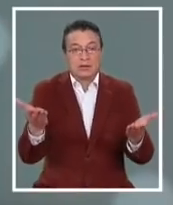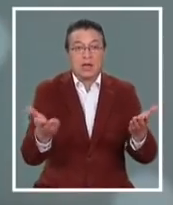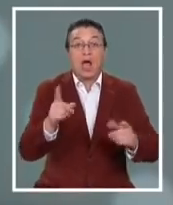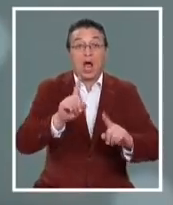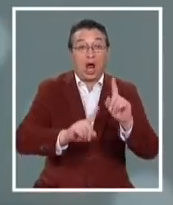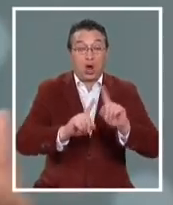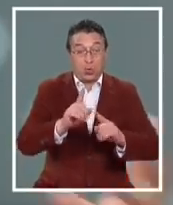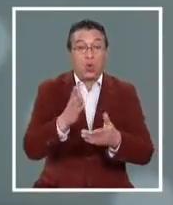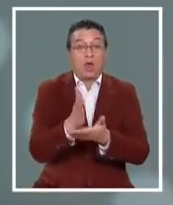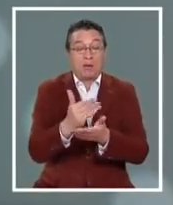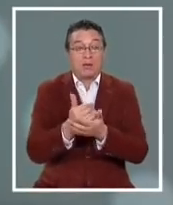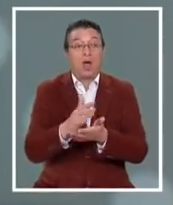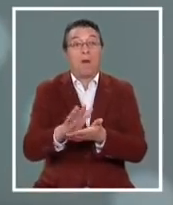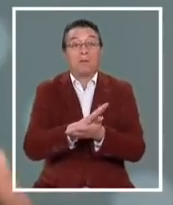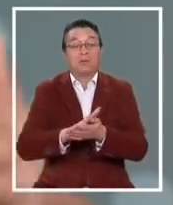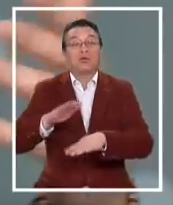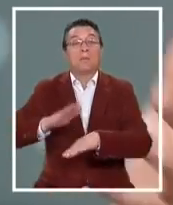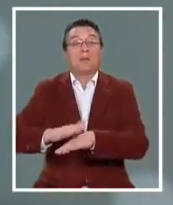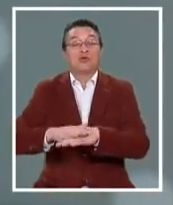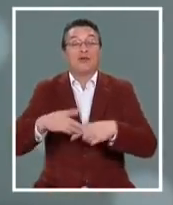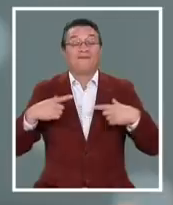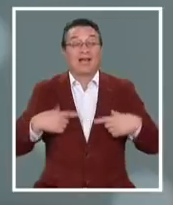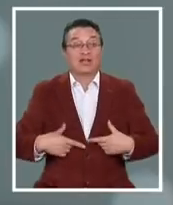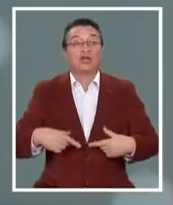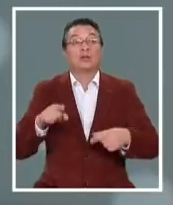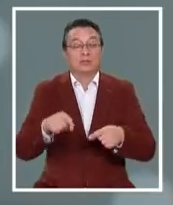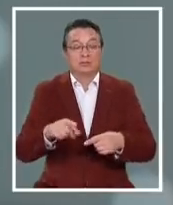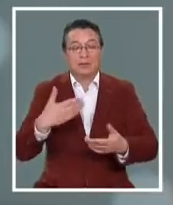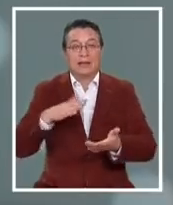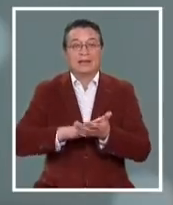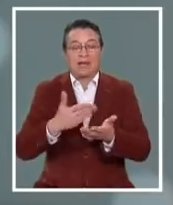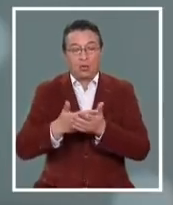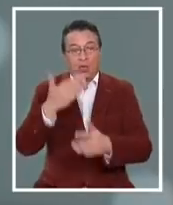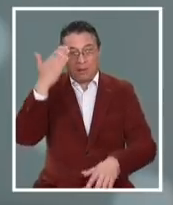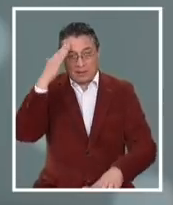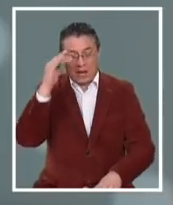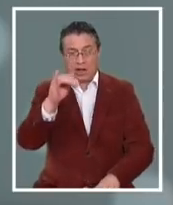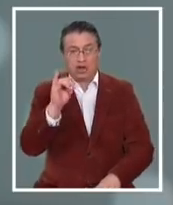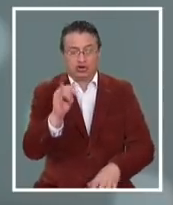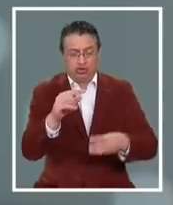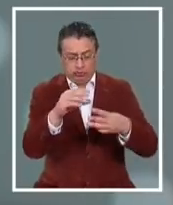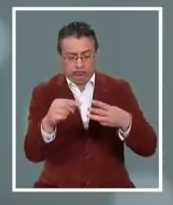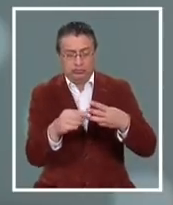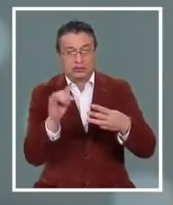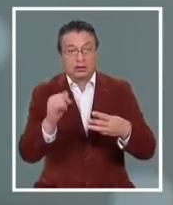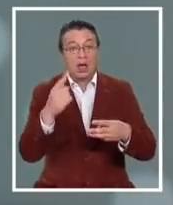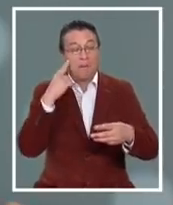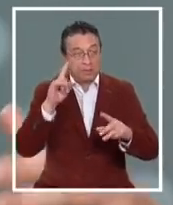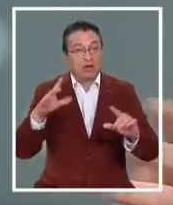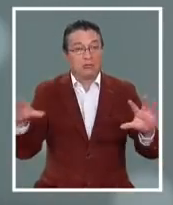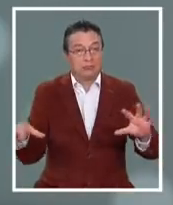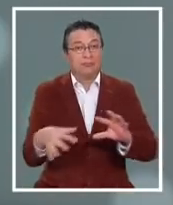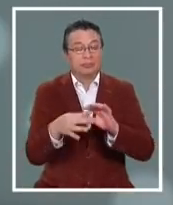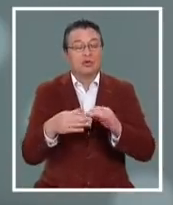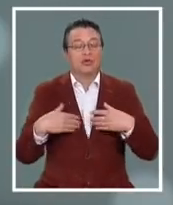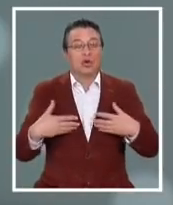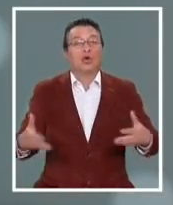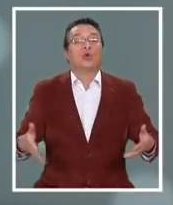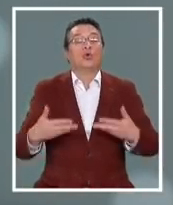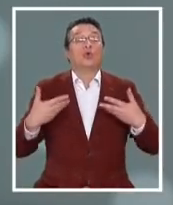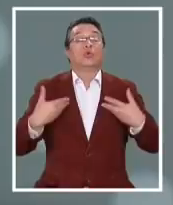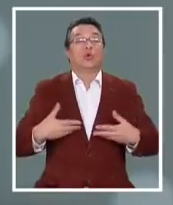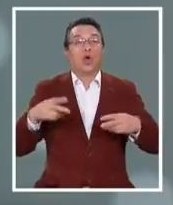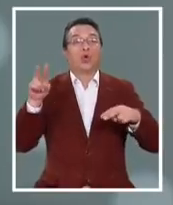algunas medidas, por ejemplo, el permiso de vacaciones tiene ribetes de salud mental, y eso es verdad. Pero también tenía que ver con darle un aire